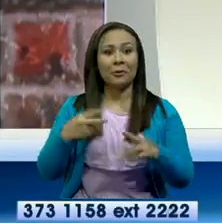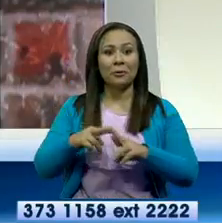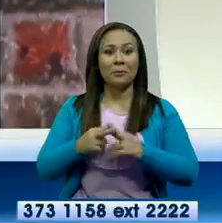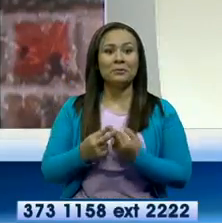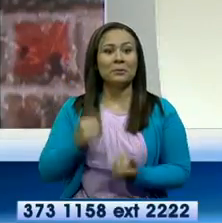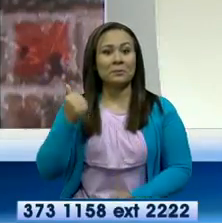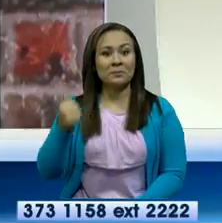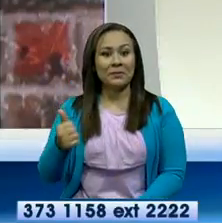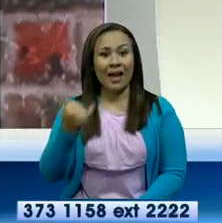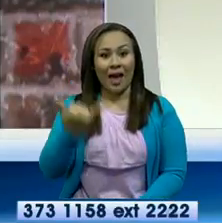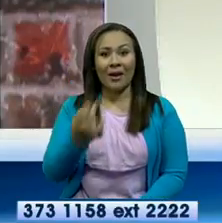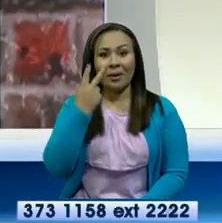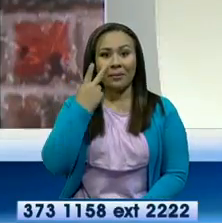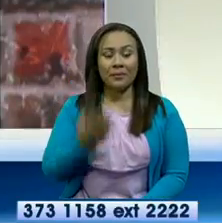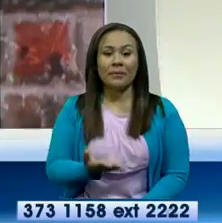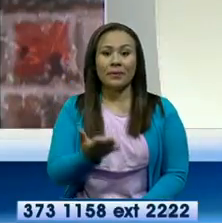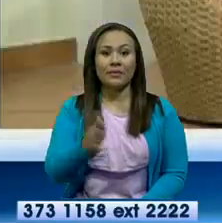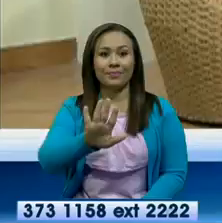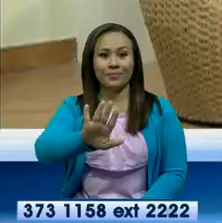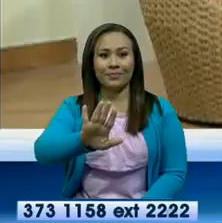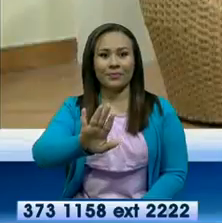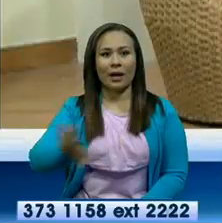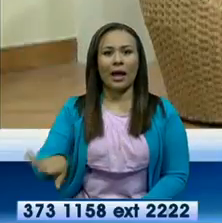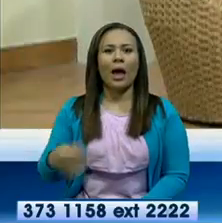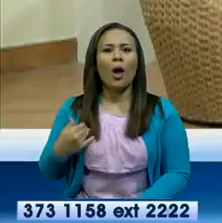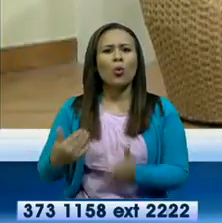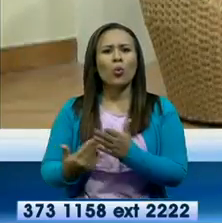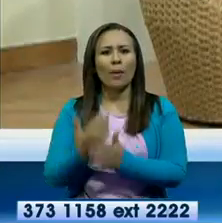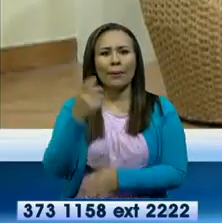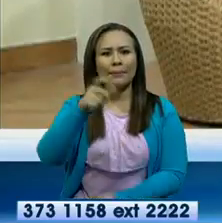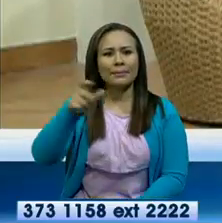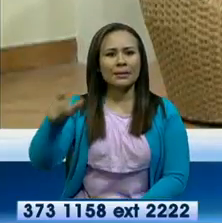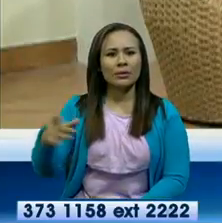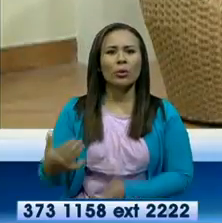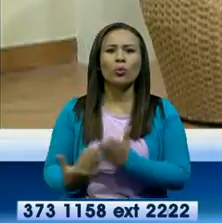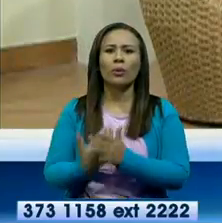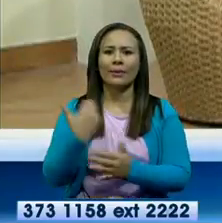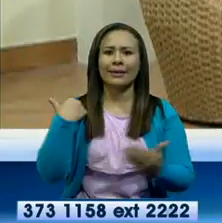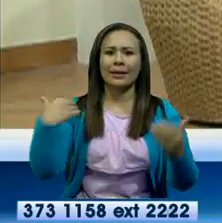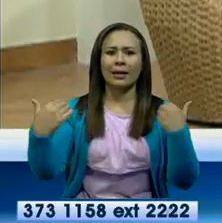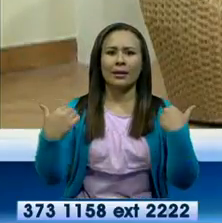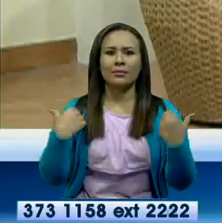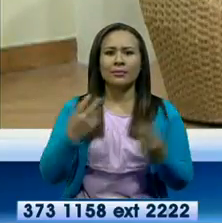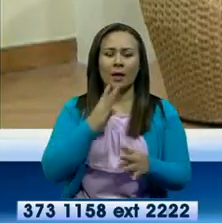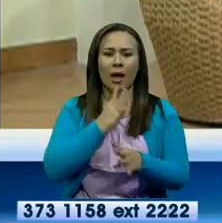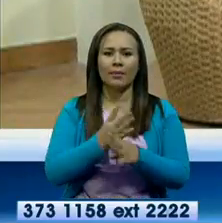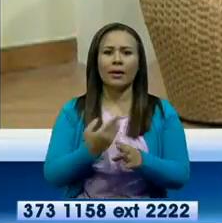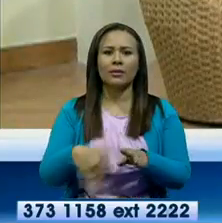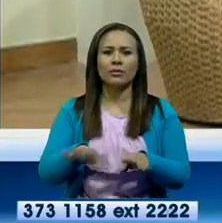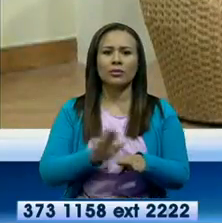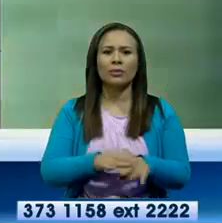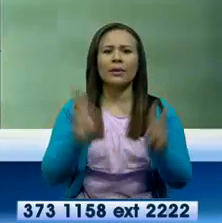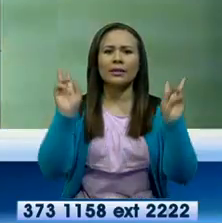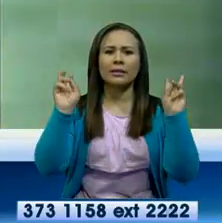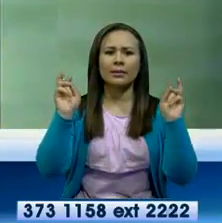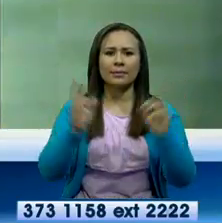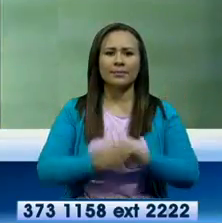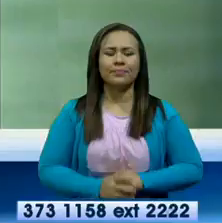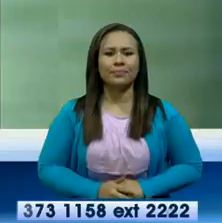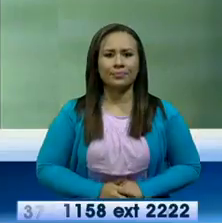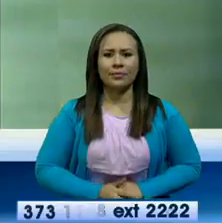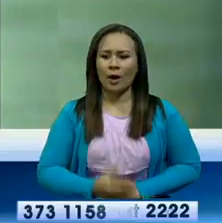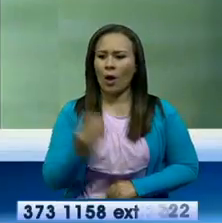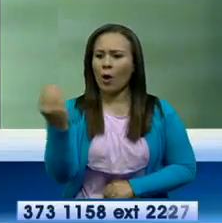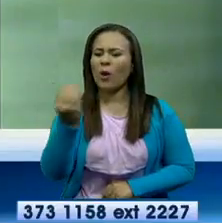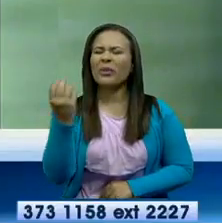pie derecho ya lo van a ver hablando de las nuevas generaciones para el arte en cuanto al teatro cómo se ve reflejada está en los